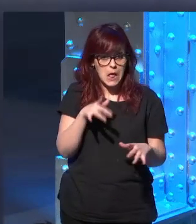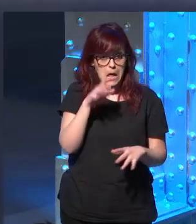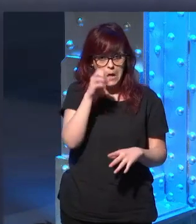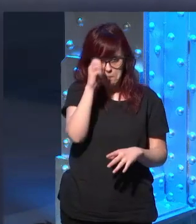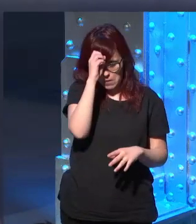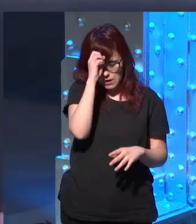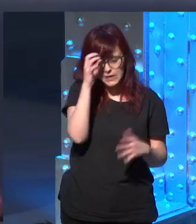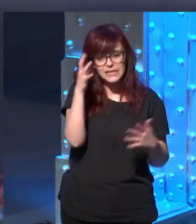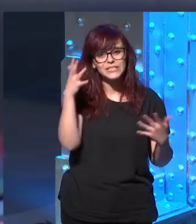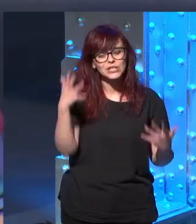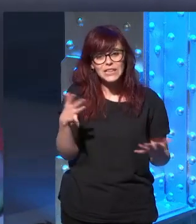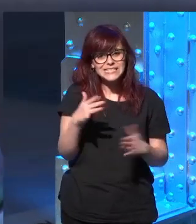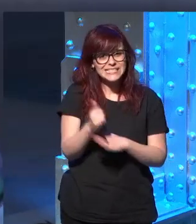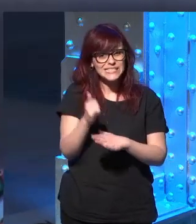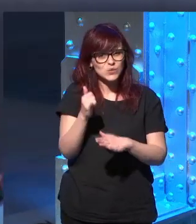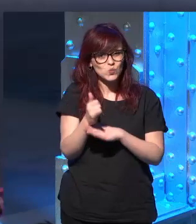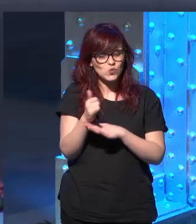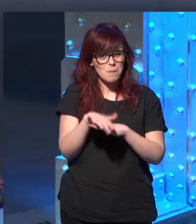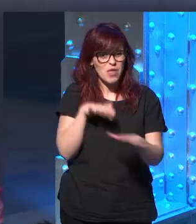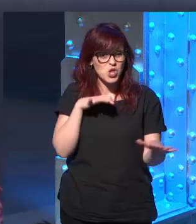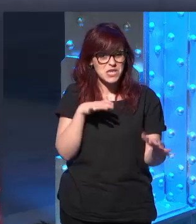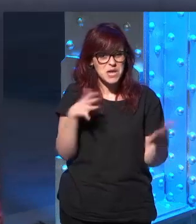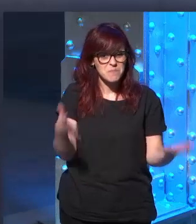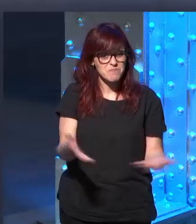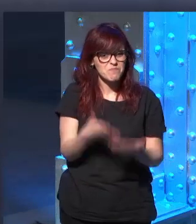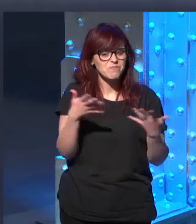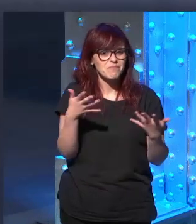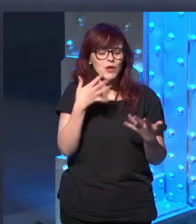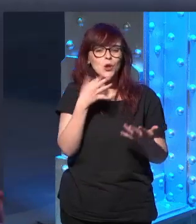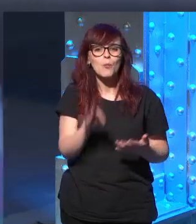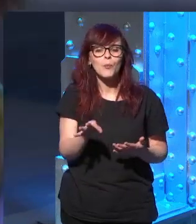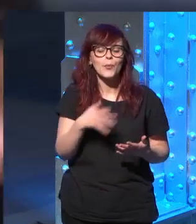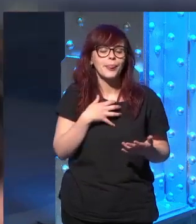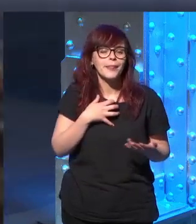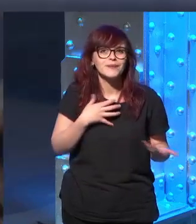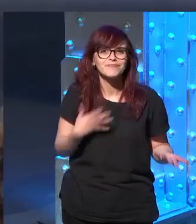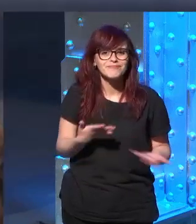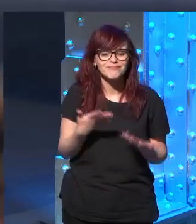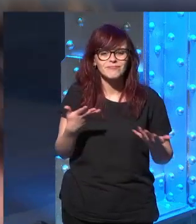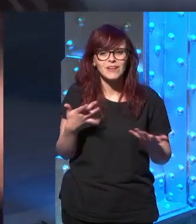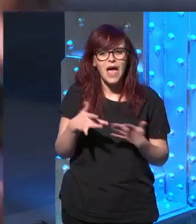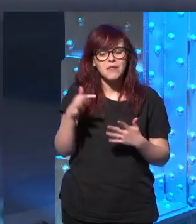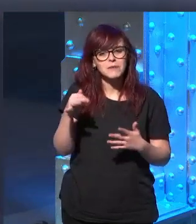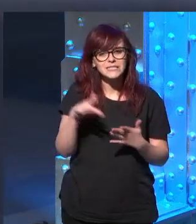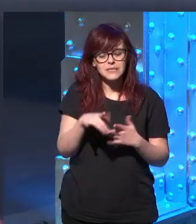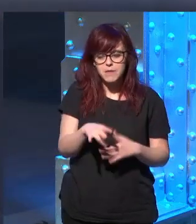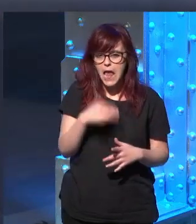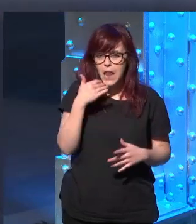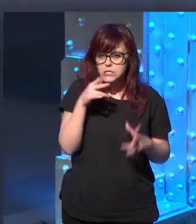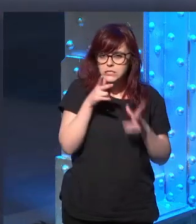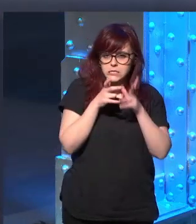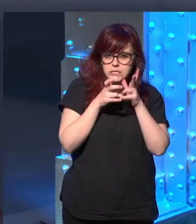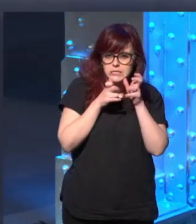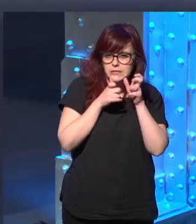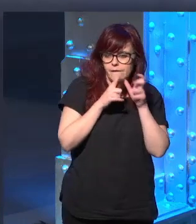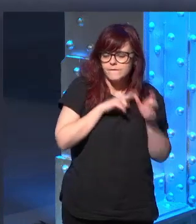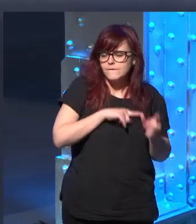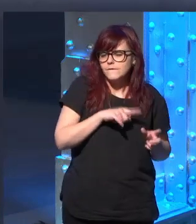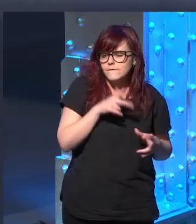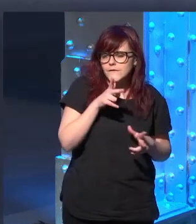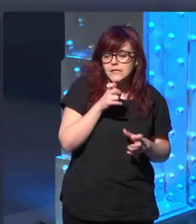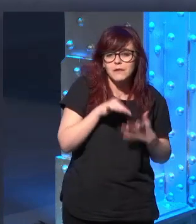general no. Y en los institutos la gran mayoría, o sea, no le puedes, o sea, y luego hay algo que me horroriza y que quiero decir, que